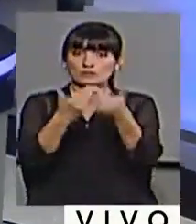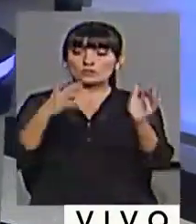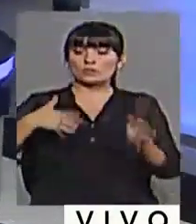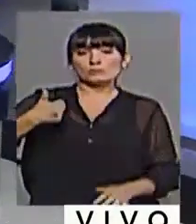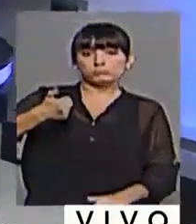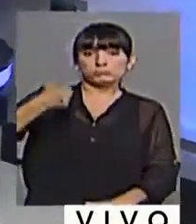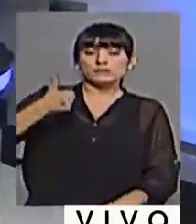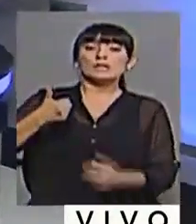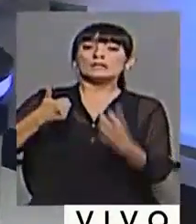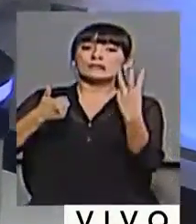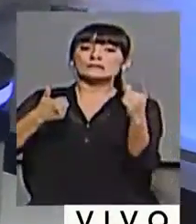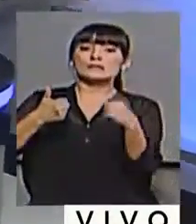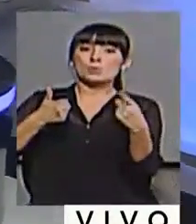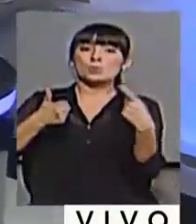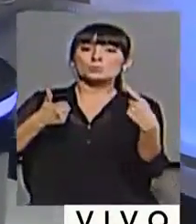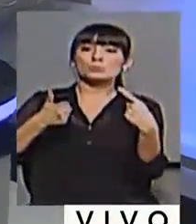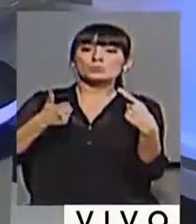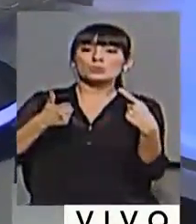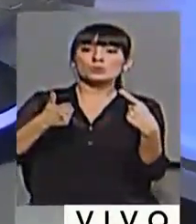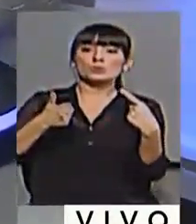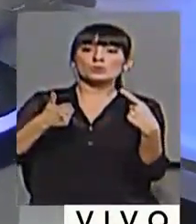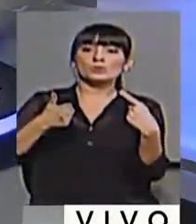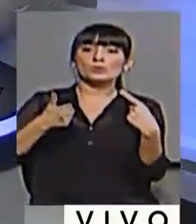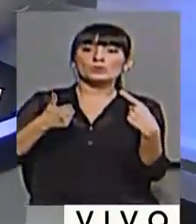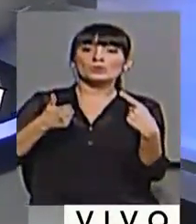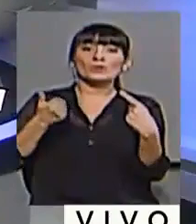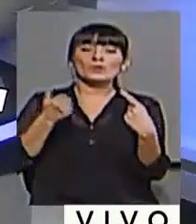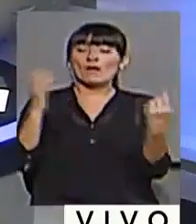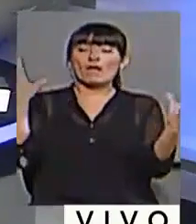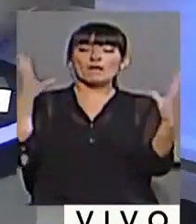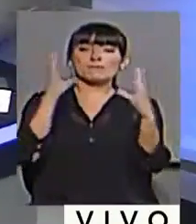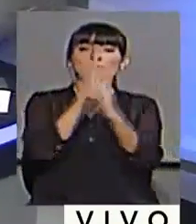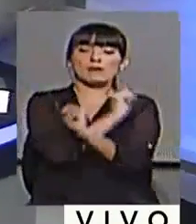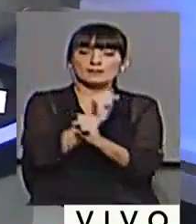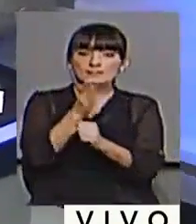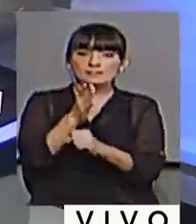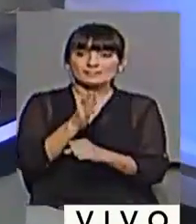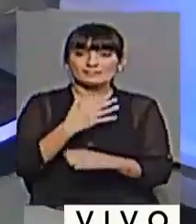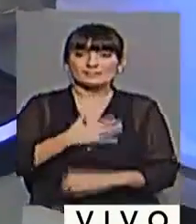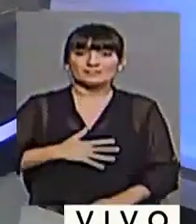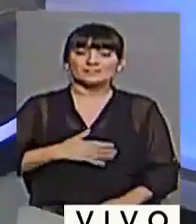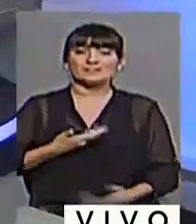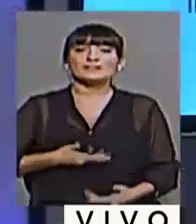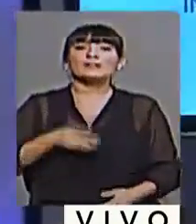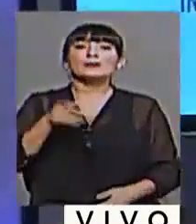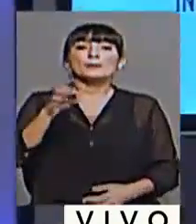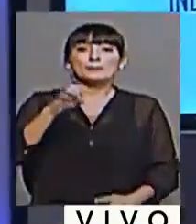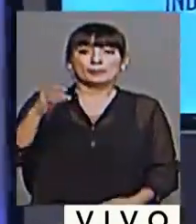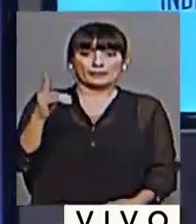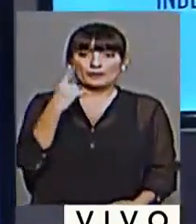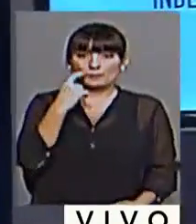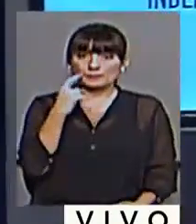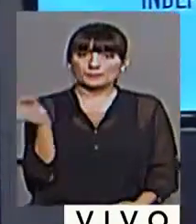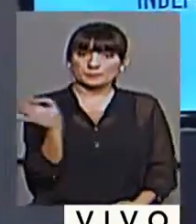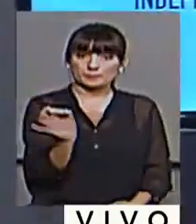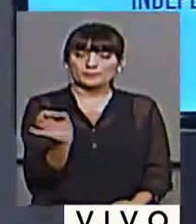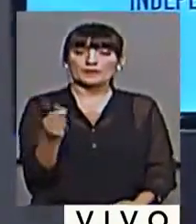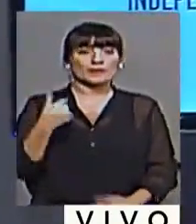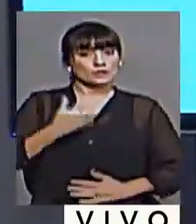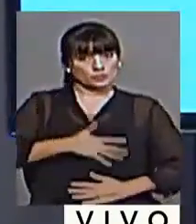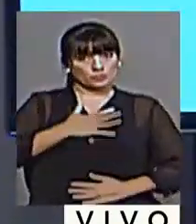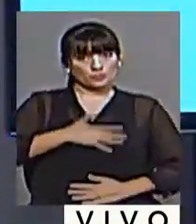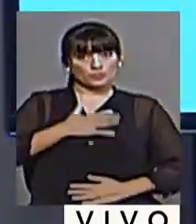A los 3 segundos lo vamos a tirar a negro si usted se excede. A Germán Pino, PPD. Sí, bueno, yo le quisiera hablar a